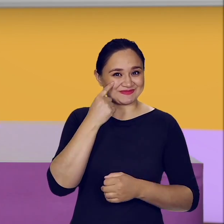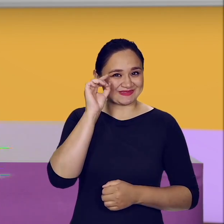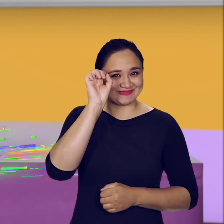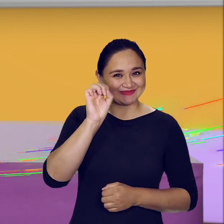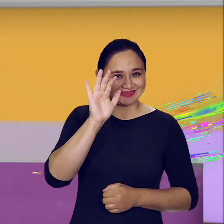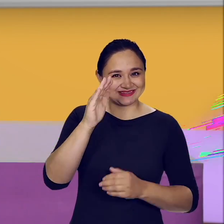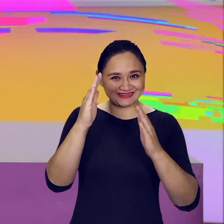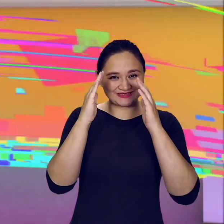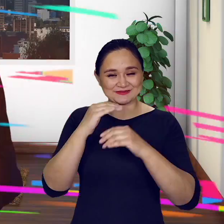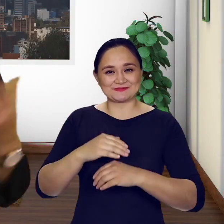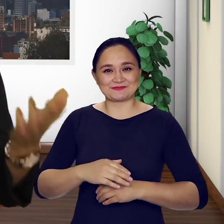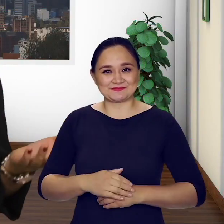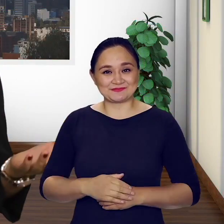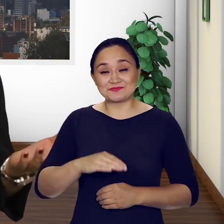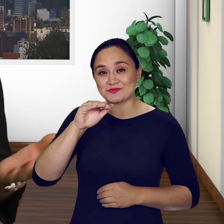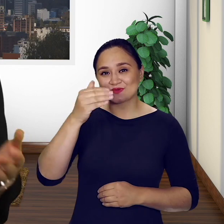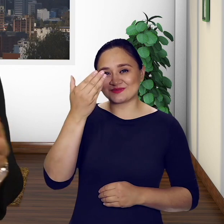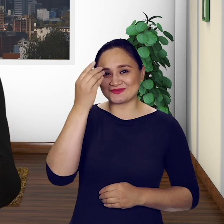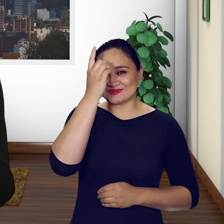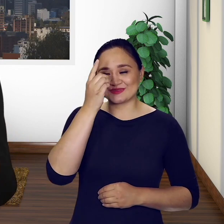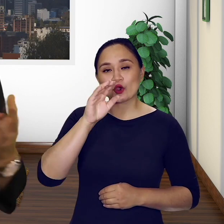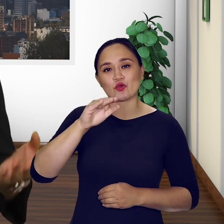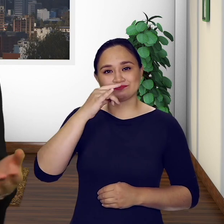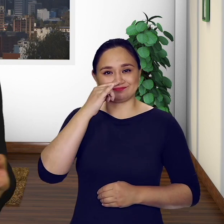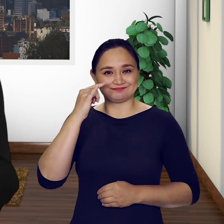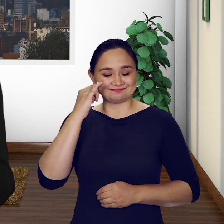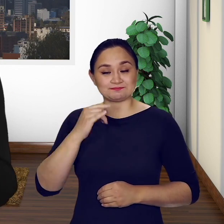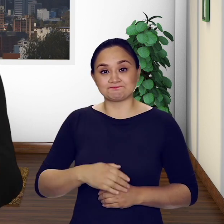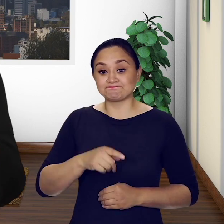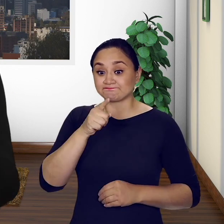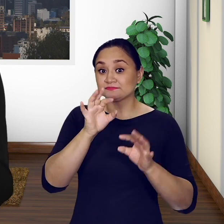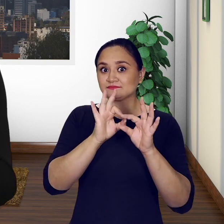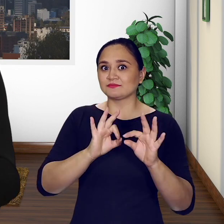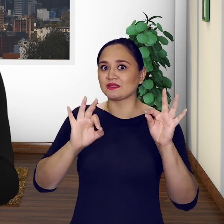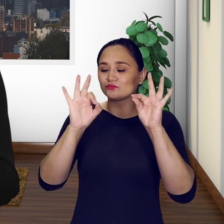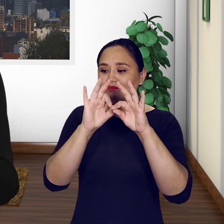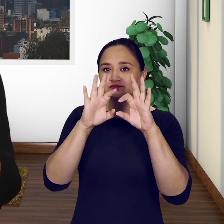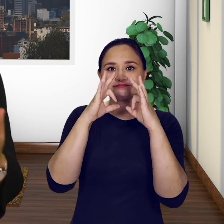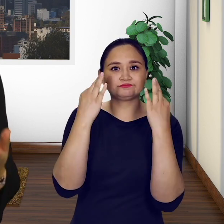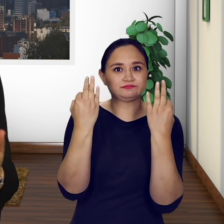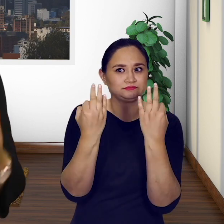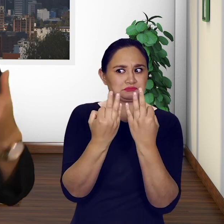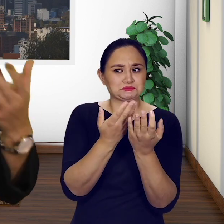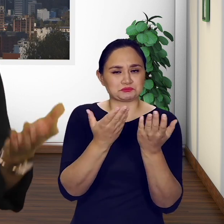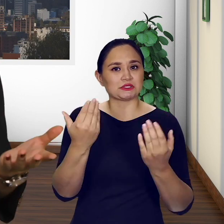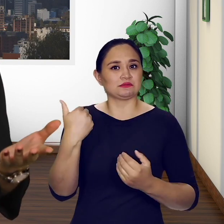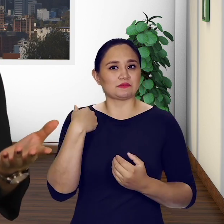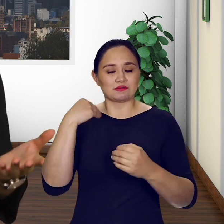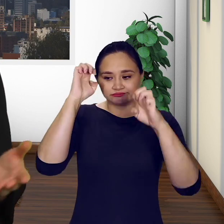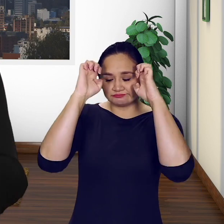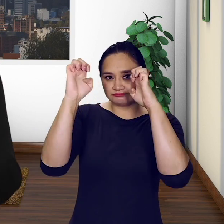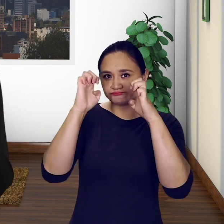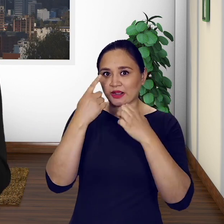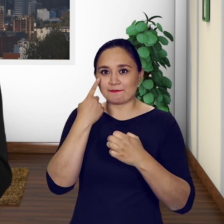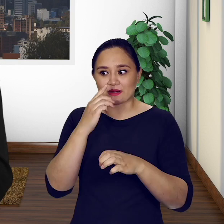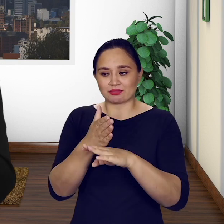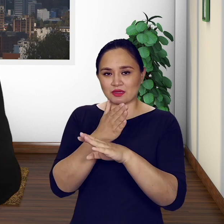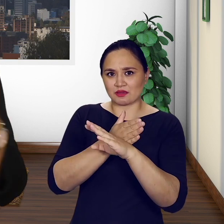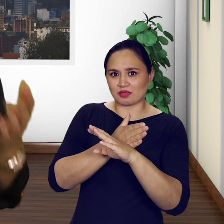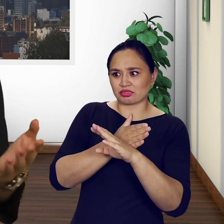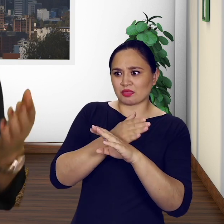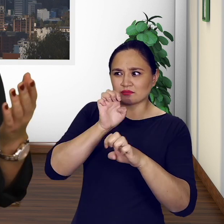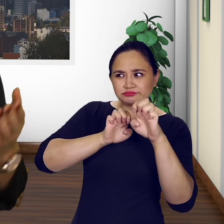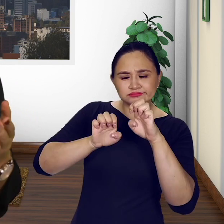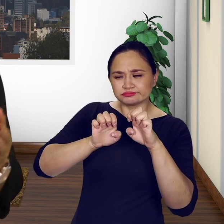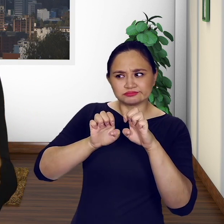el siguiente video. Hola, profe Diana, hola chicas y chicos. Es muy importante que las familias tengan herramientas para la prevención